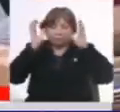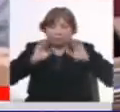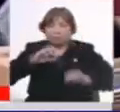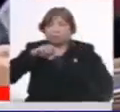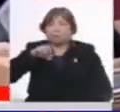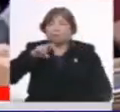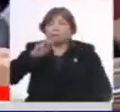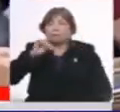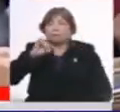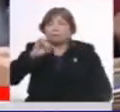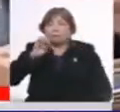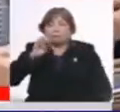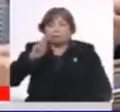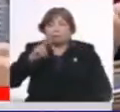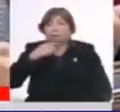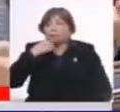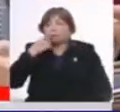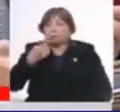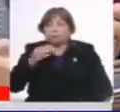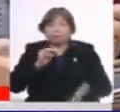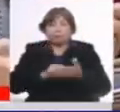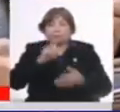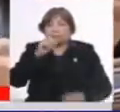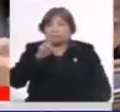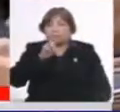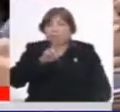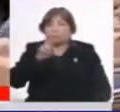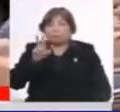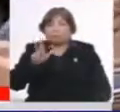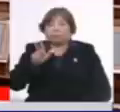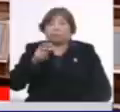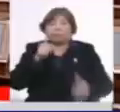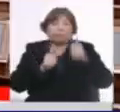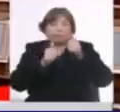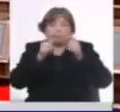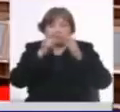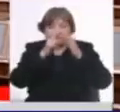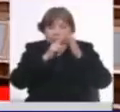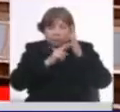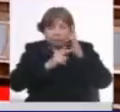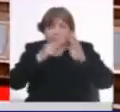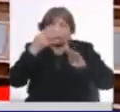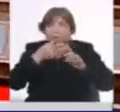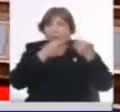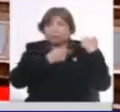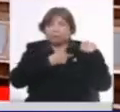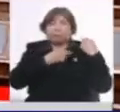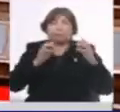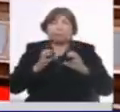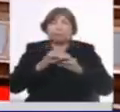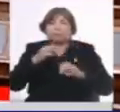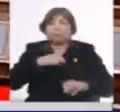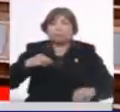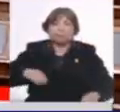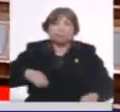premier. Y además el 123 dice cuáles son las funciones del Consejo de Ministros y del